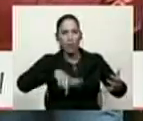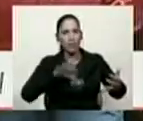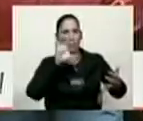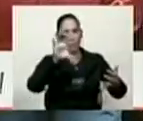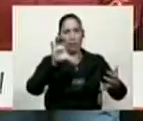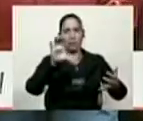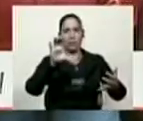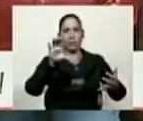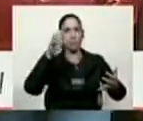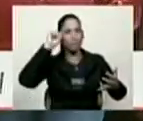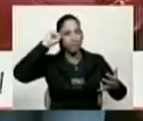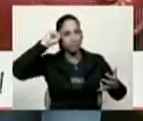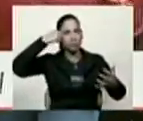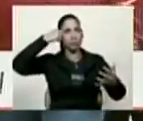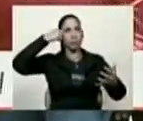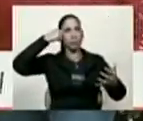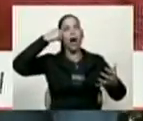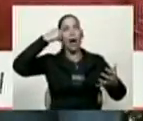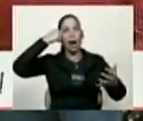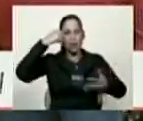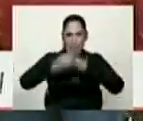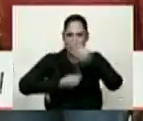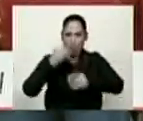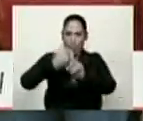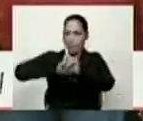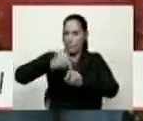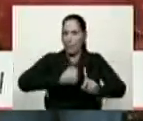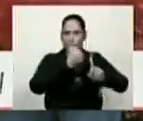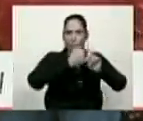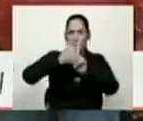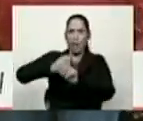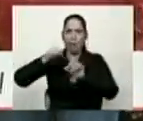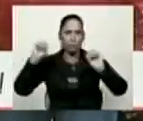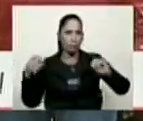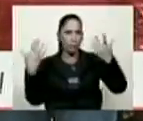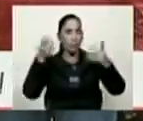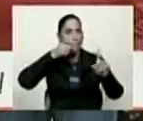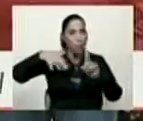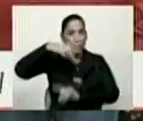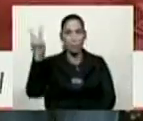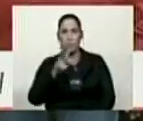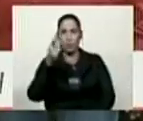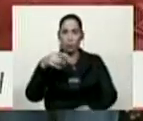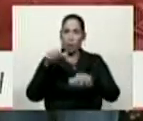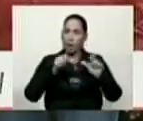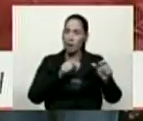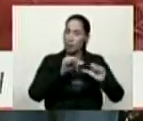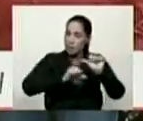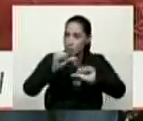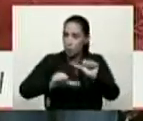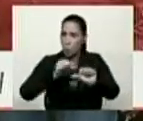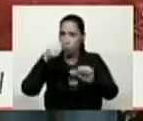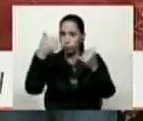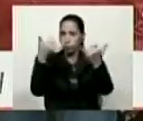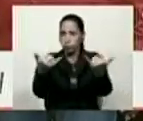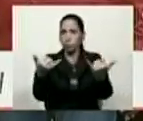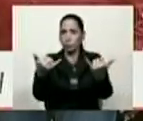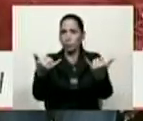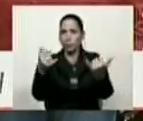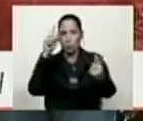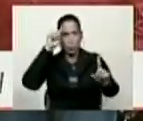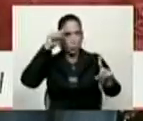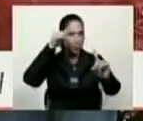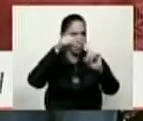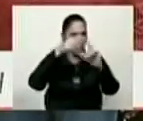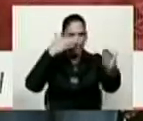recordará la gesta heroica que el pueblo de Venezuela en este siglo ha llevado al